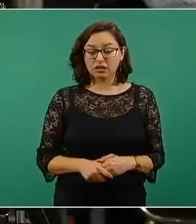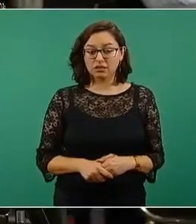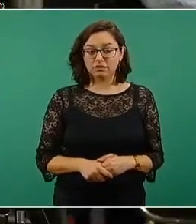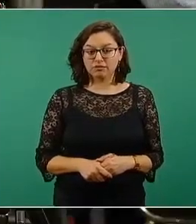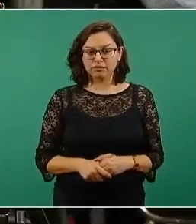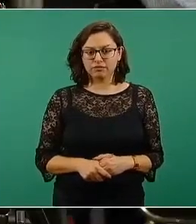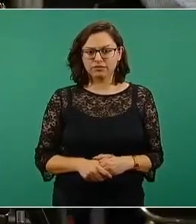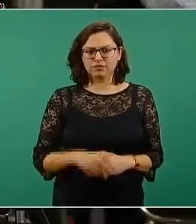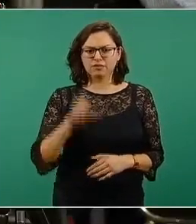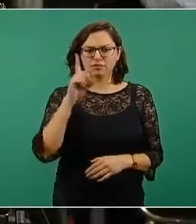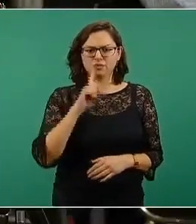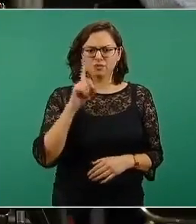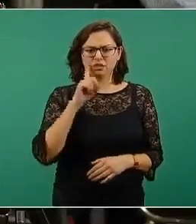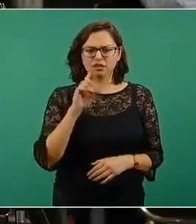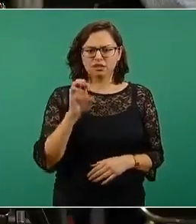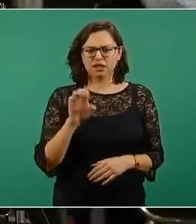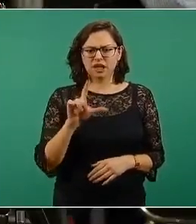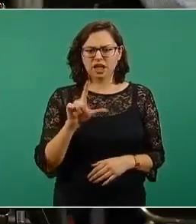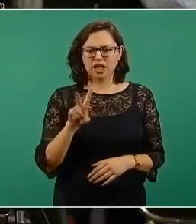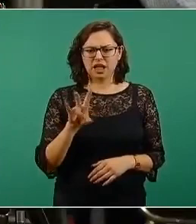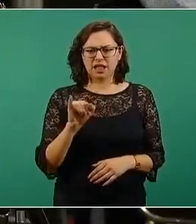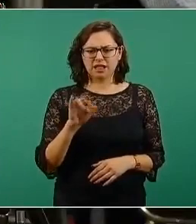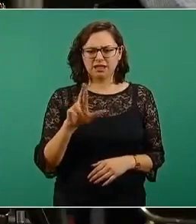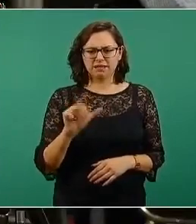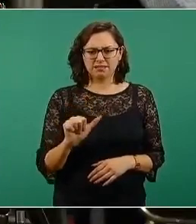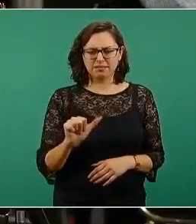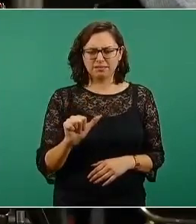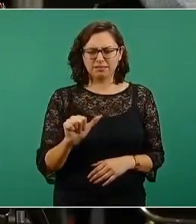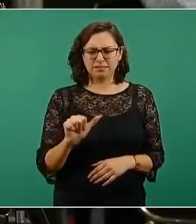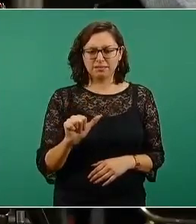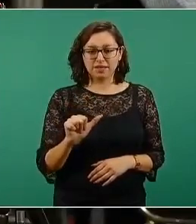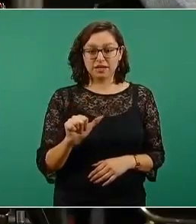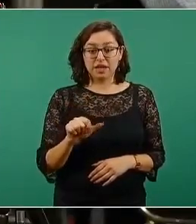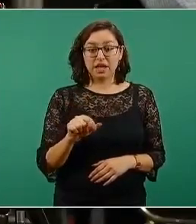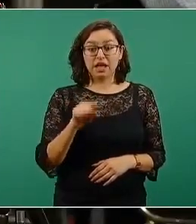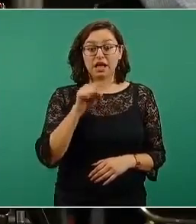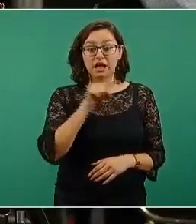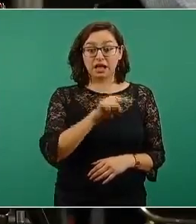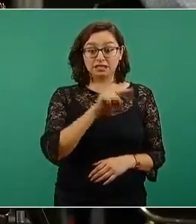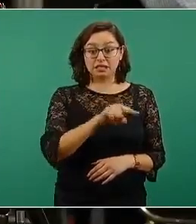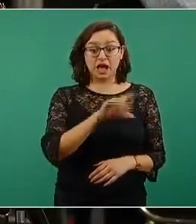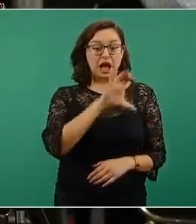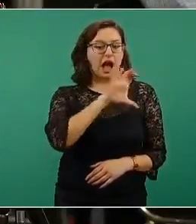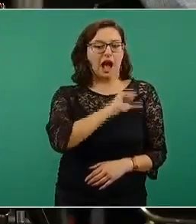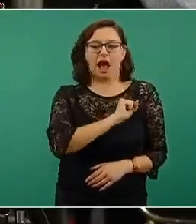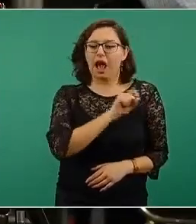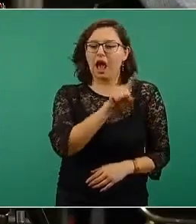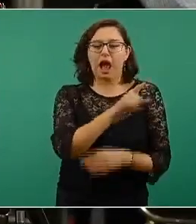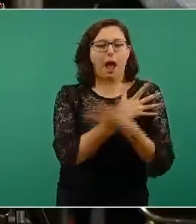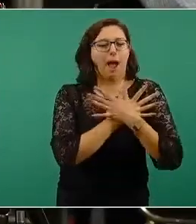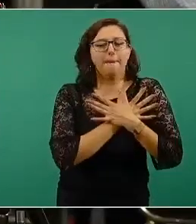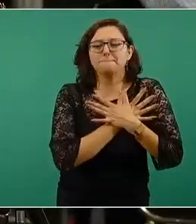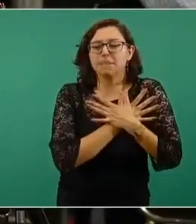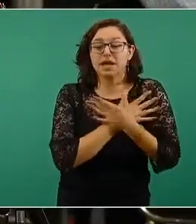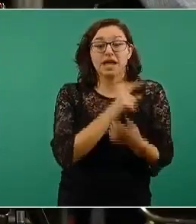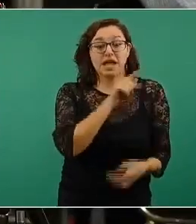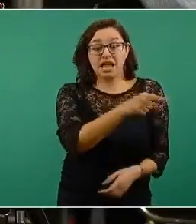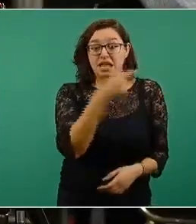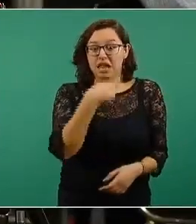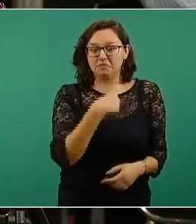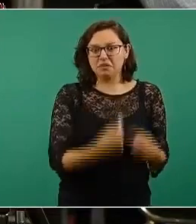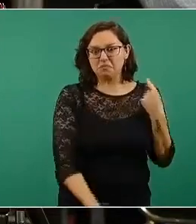perdóneme, Elvira Hernández Hidalgo. Me ha agredido mucho, me mienta la madre. Uy. Dice que a usted le quito el tiempo por hacer